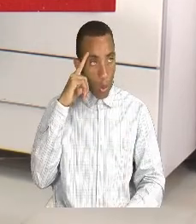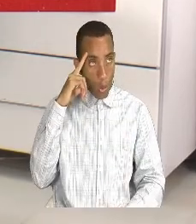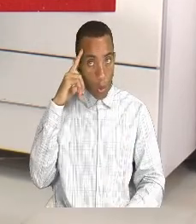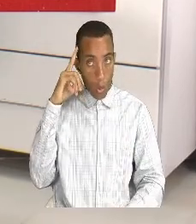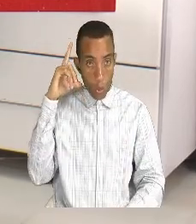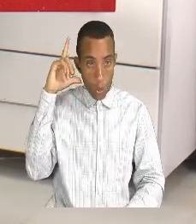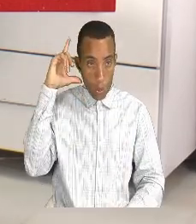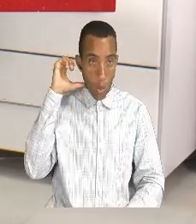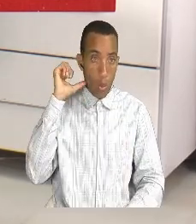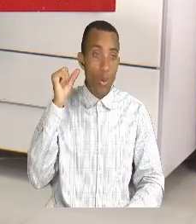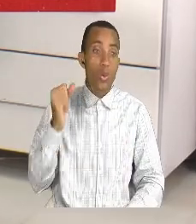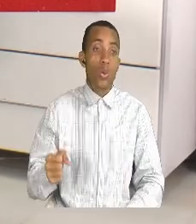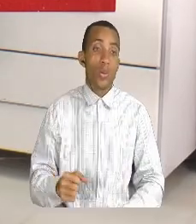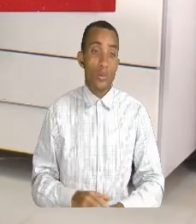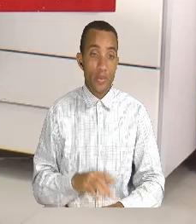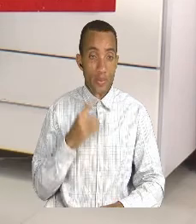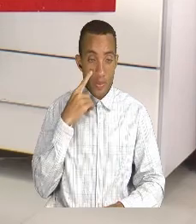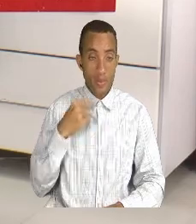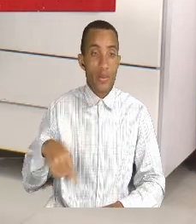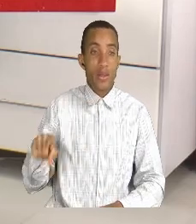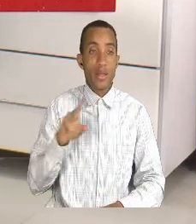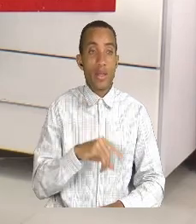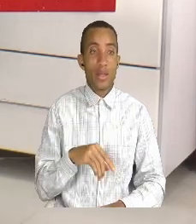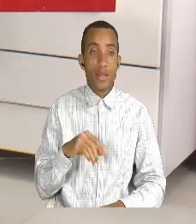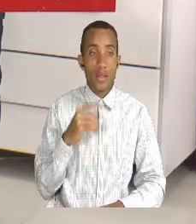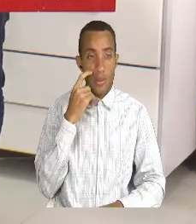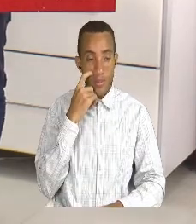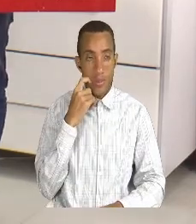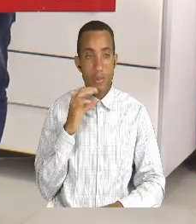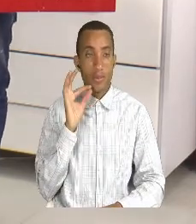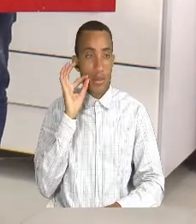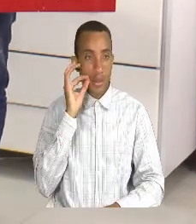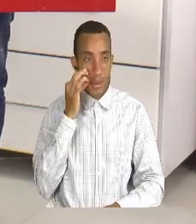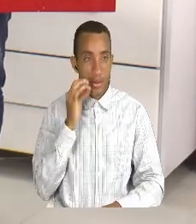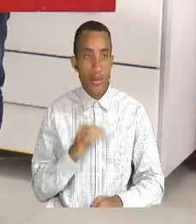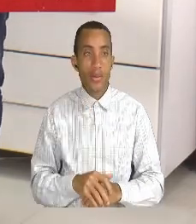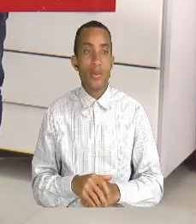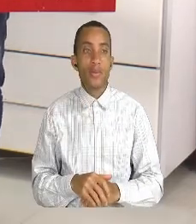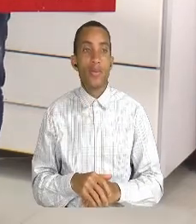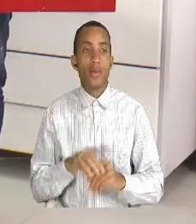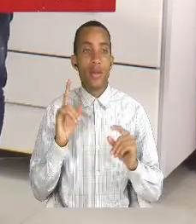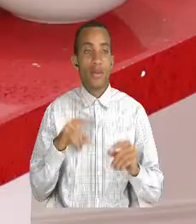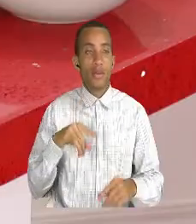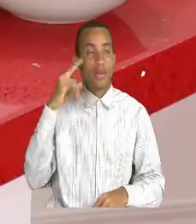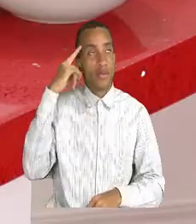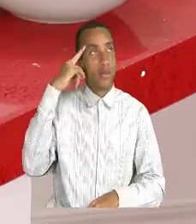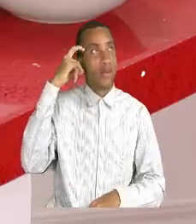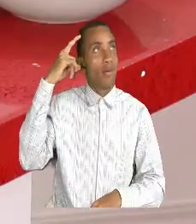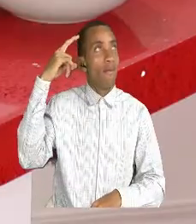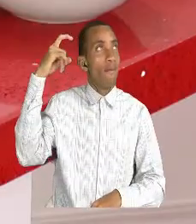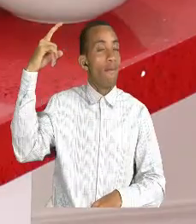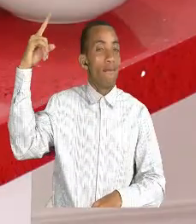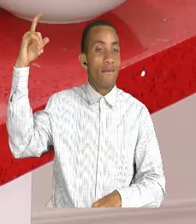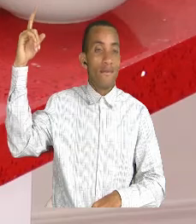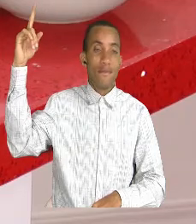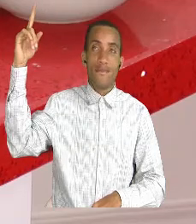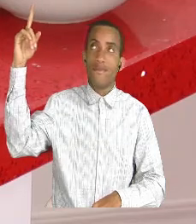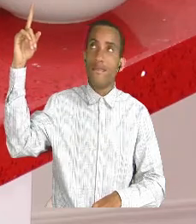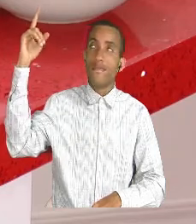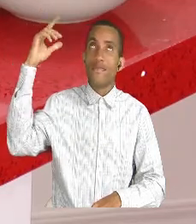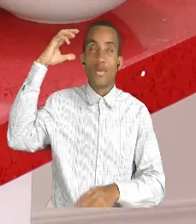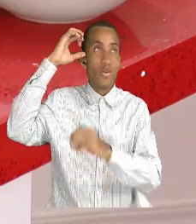Ojo con eso, porque los televidentes allá después se me ponen muy... No, pero eso es rico también. Sí, claro. Que la imaginación les vuele y le llegue hasta por allá. Lejos.